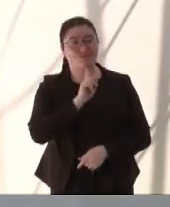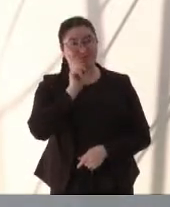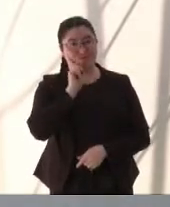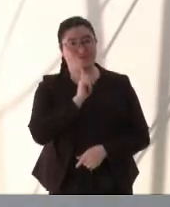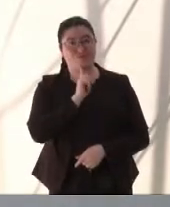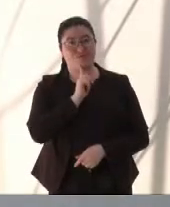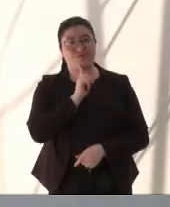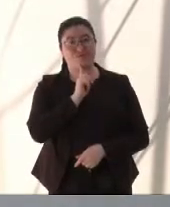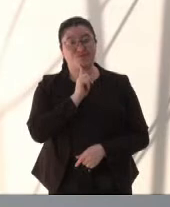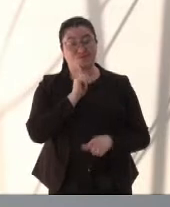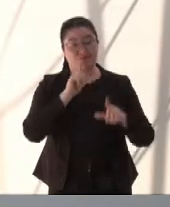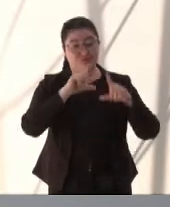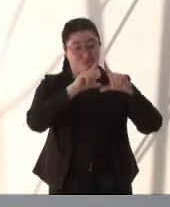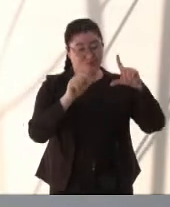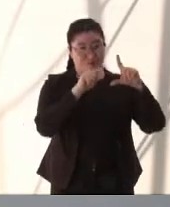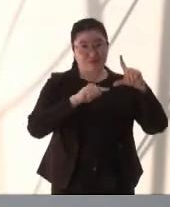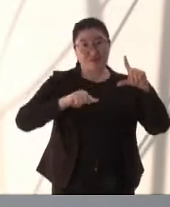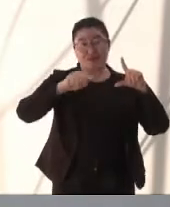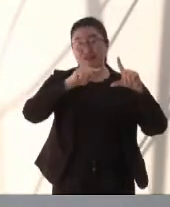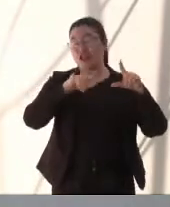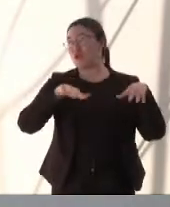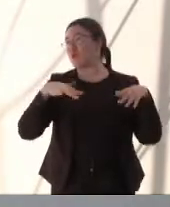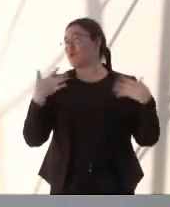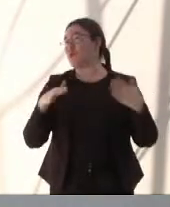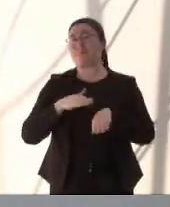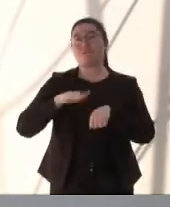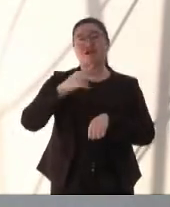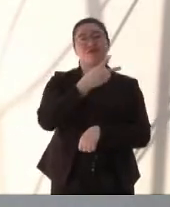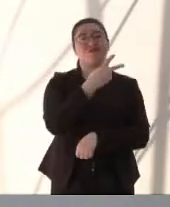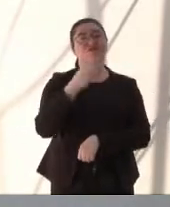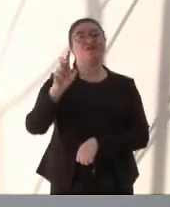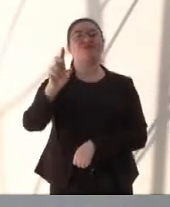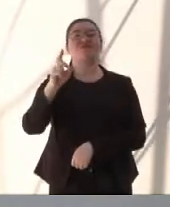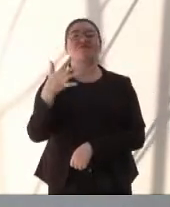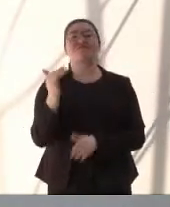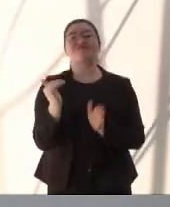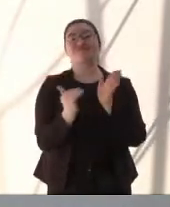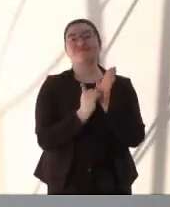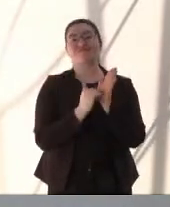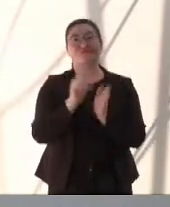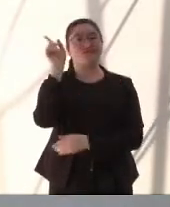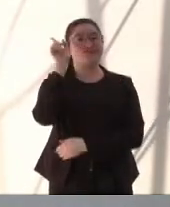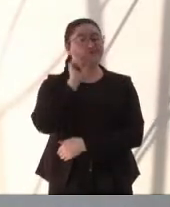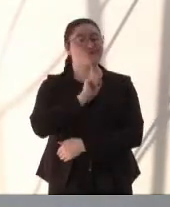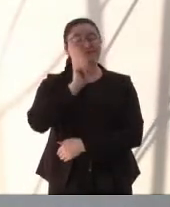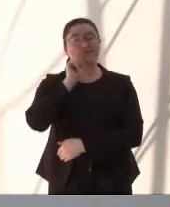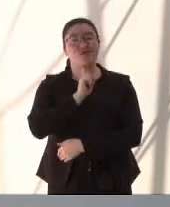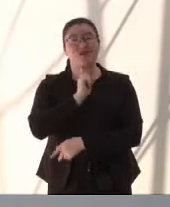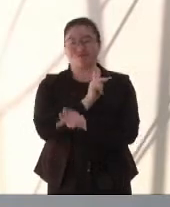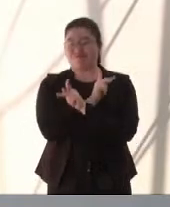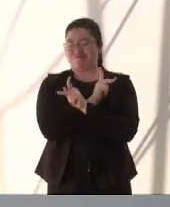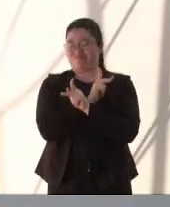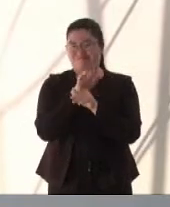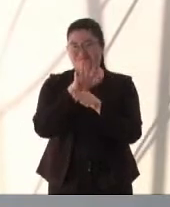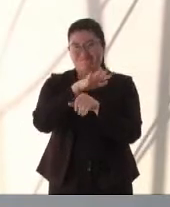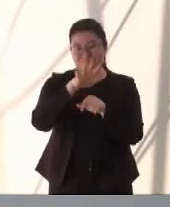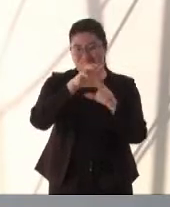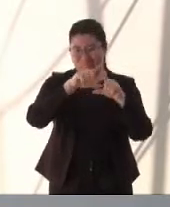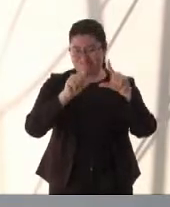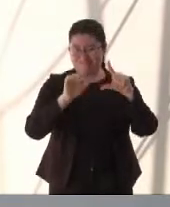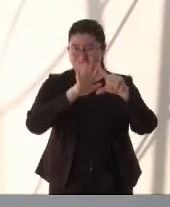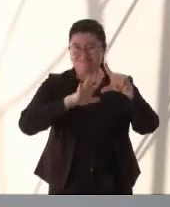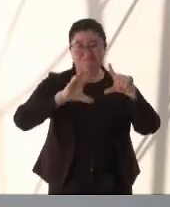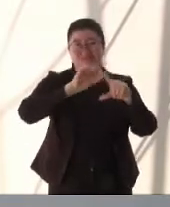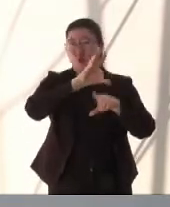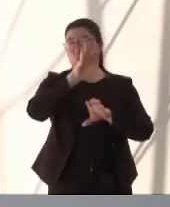nivel nacional atendemos a más de 235 mil mujeres en todo el país, y la